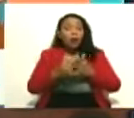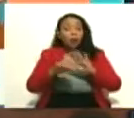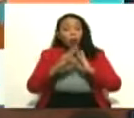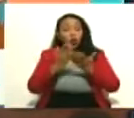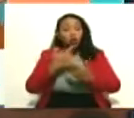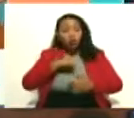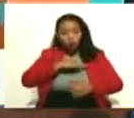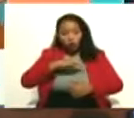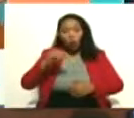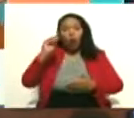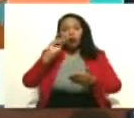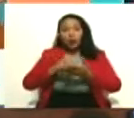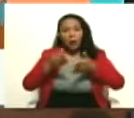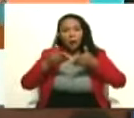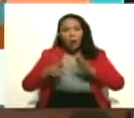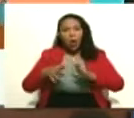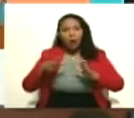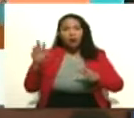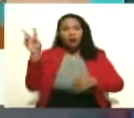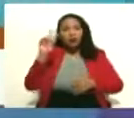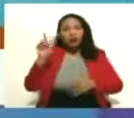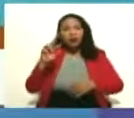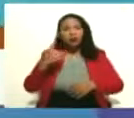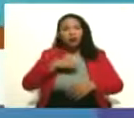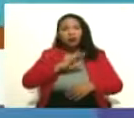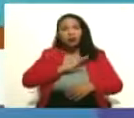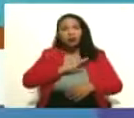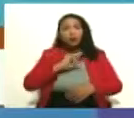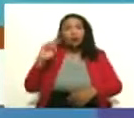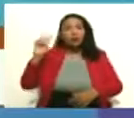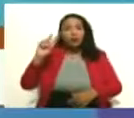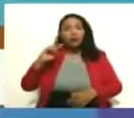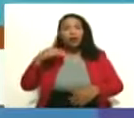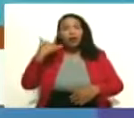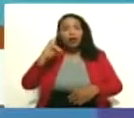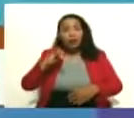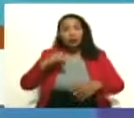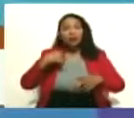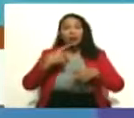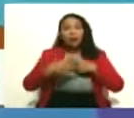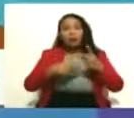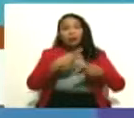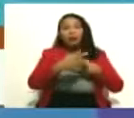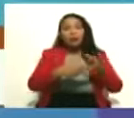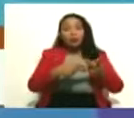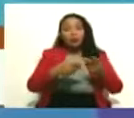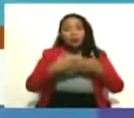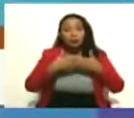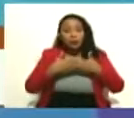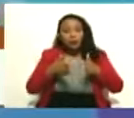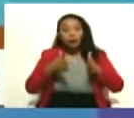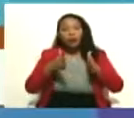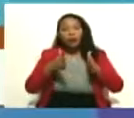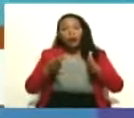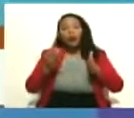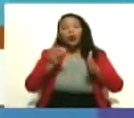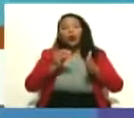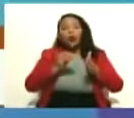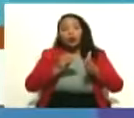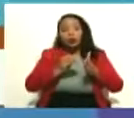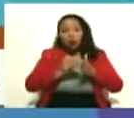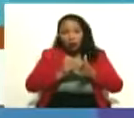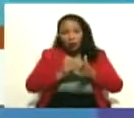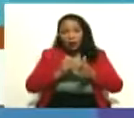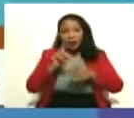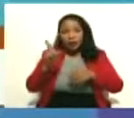que volvemos a nacer como venezolanos, que nuestra patria entra en un proceso de renacimiento, y ahí naceremos todos en el